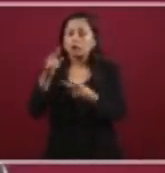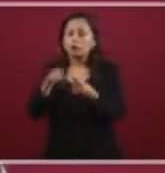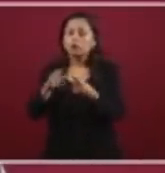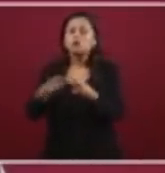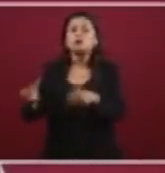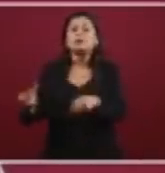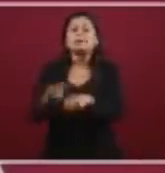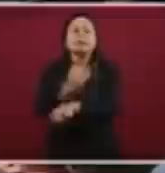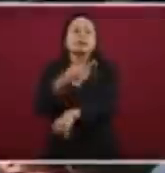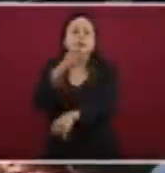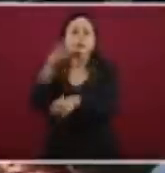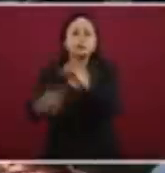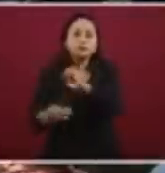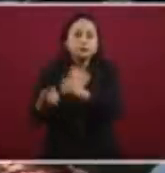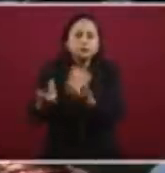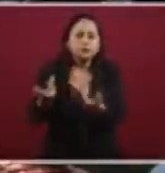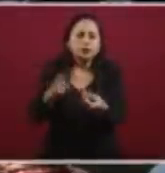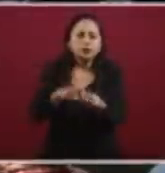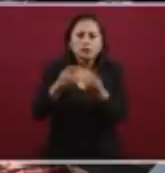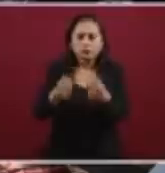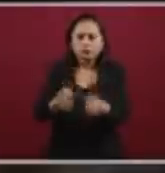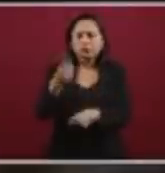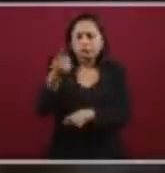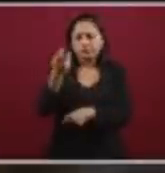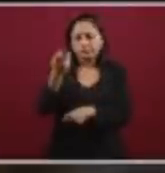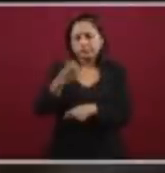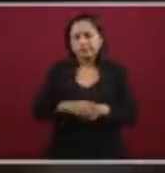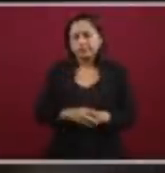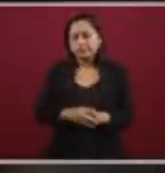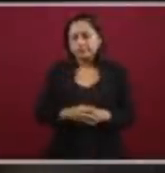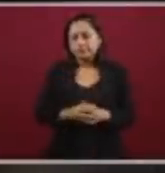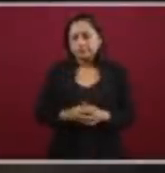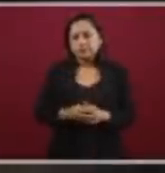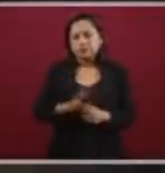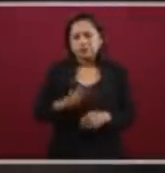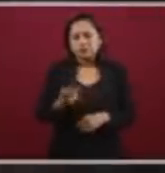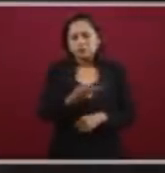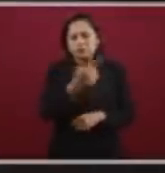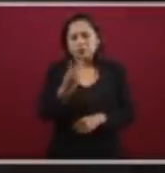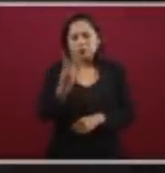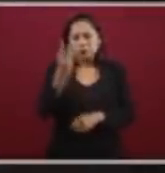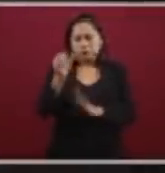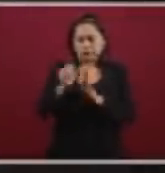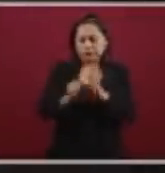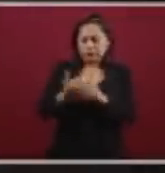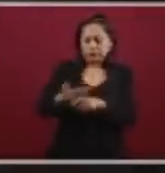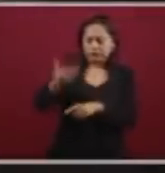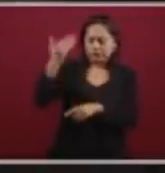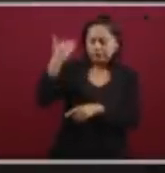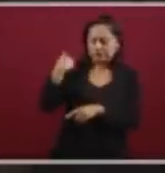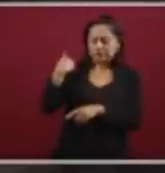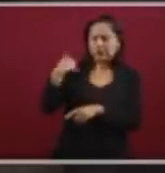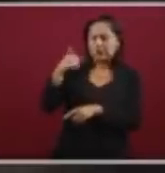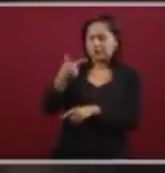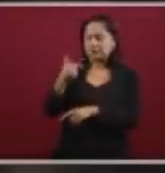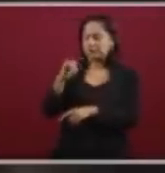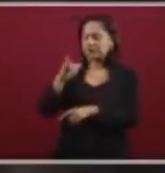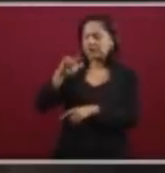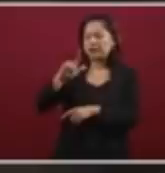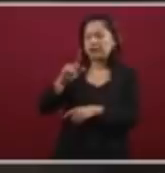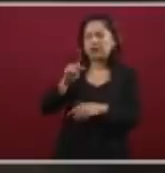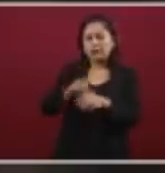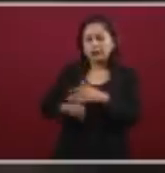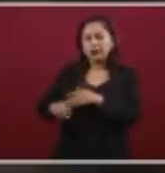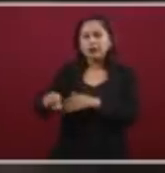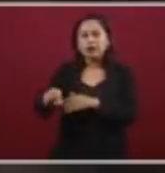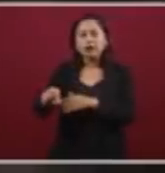preguntarle también en esta parte de que si tres meses antes de que fue transferido gildardo astudillo el gil fue